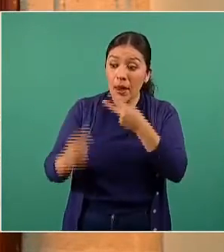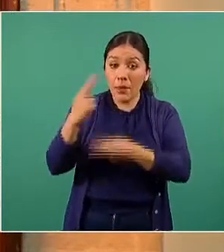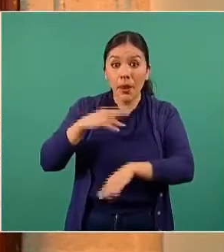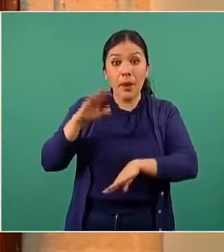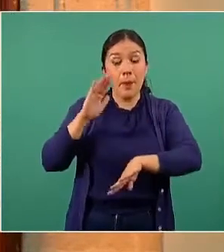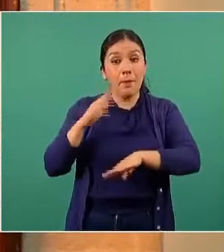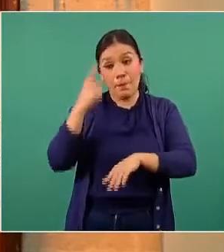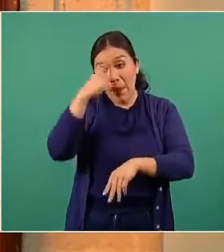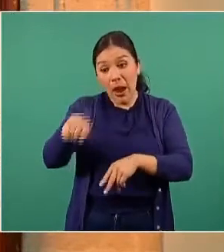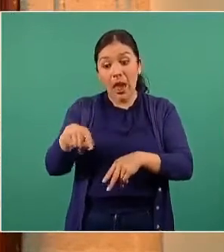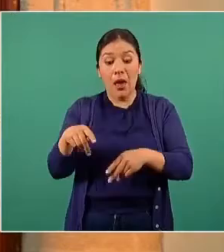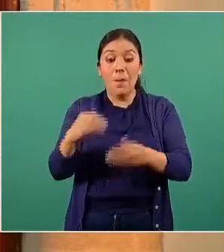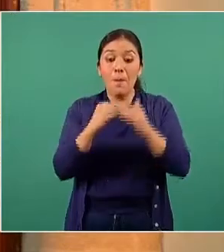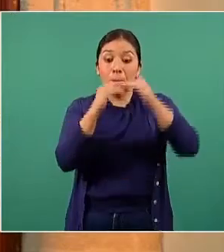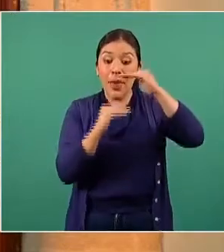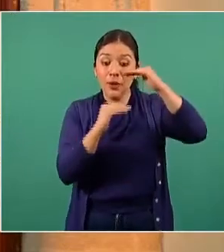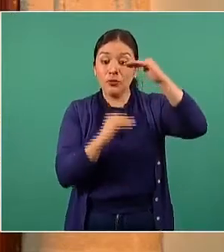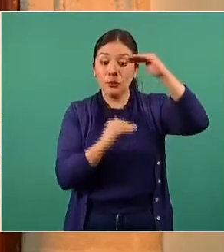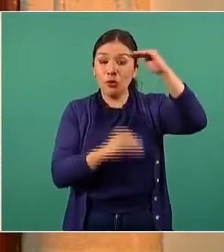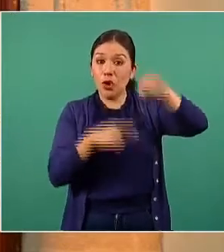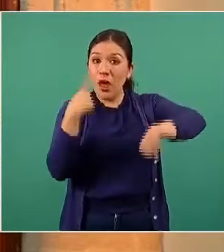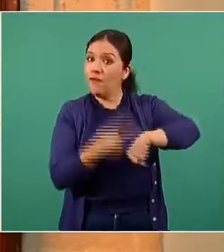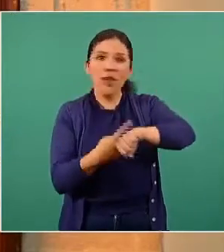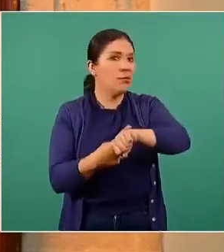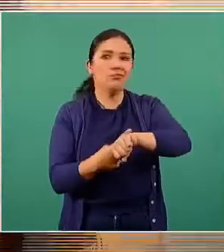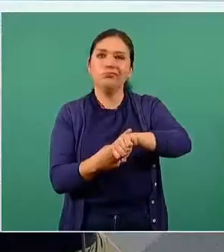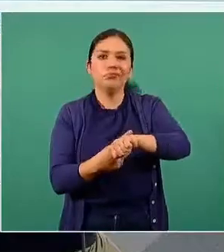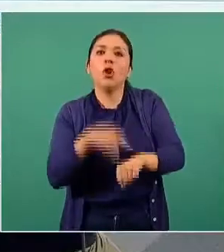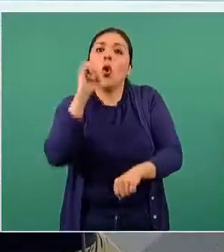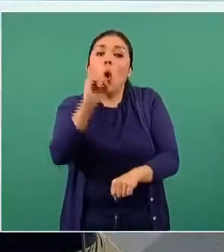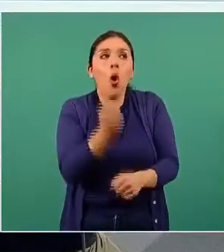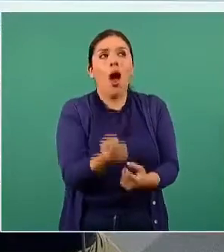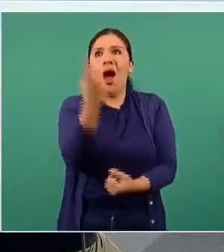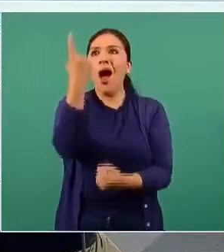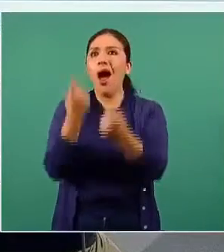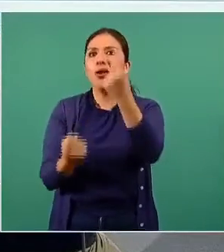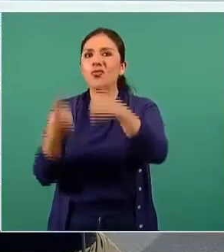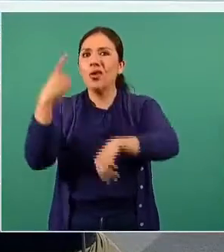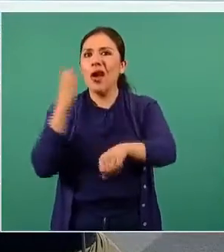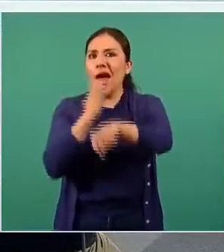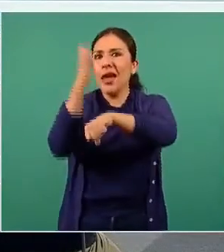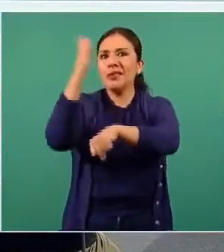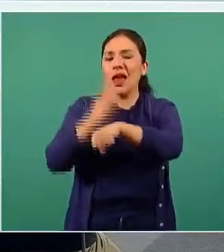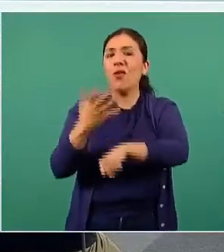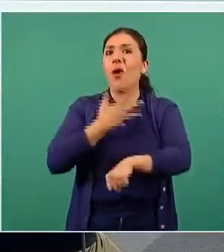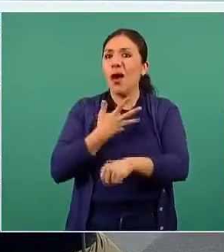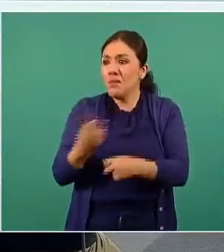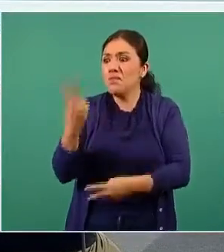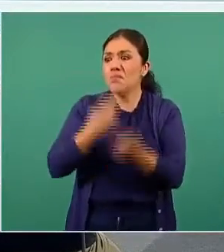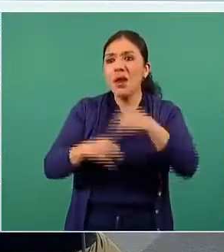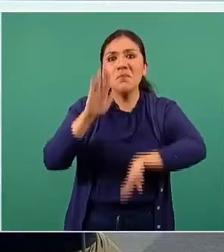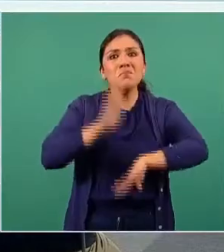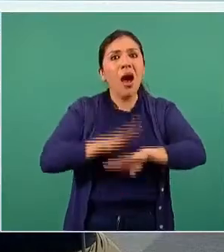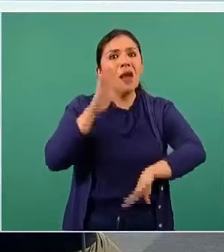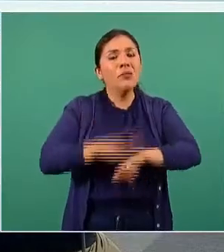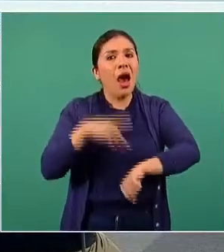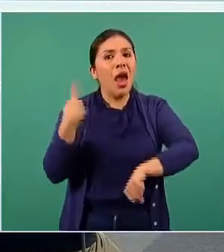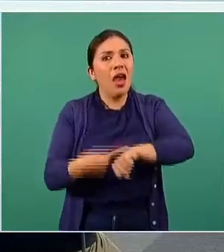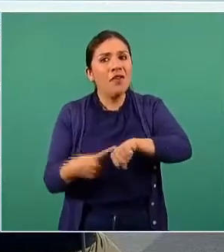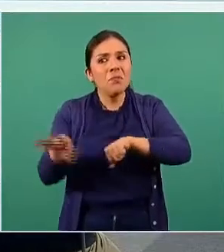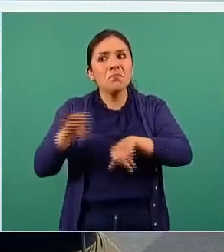la disminución, o más bien hay algunas entidades que por tener ascensos importantes en su curva epidémica o